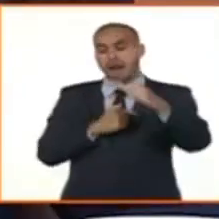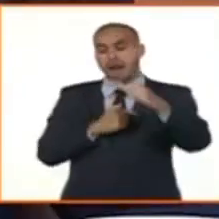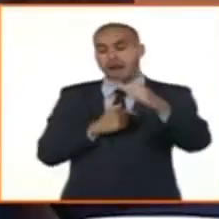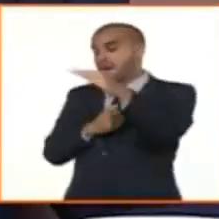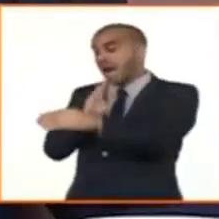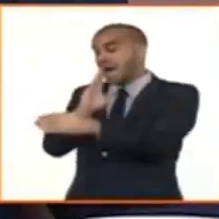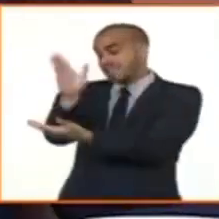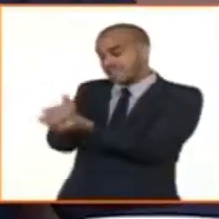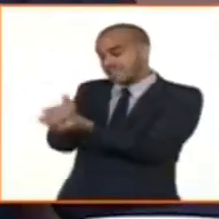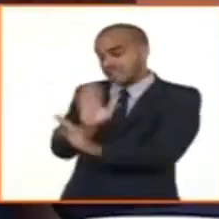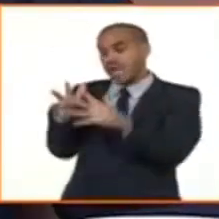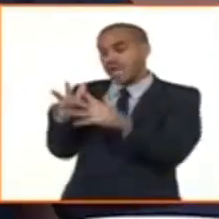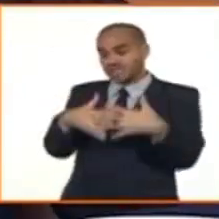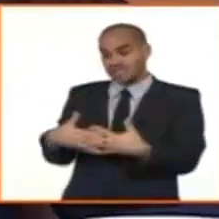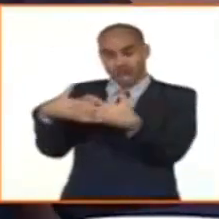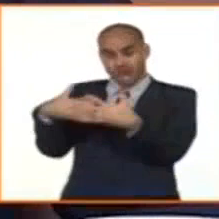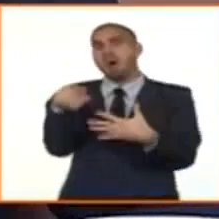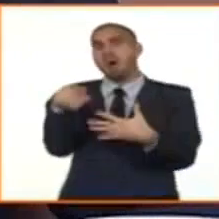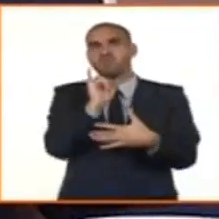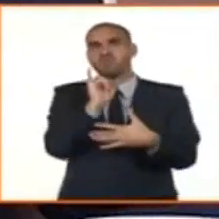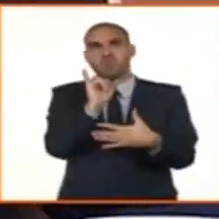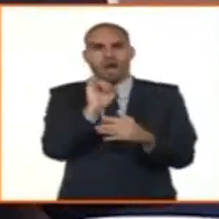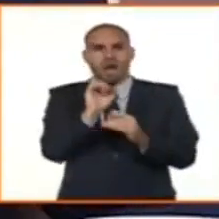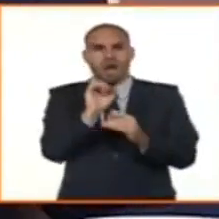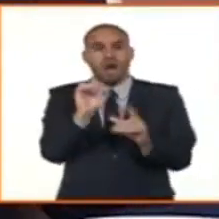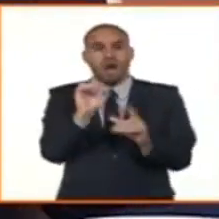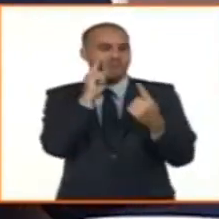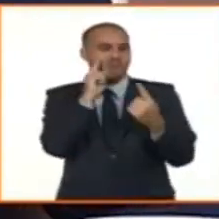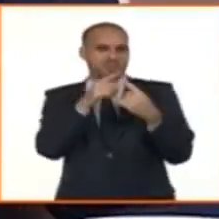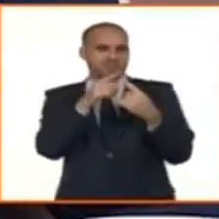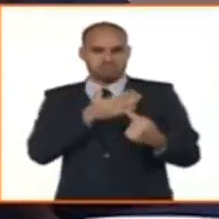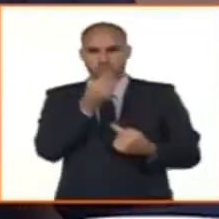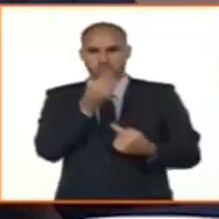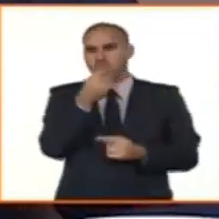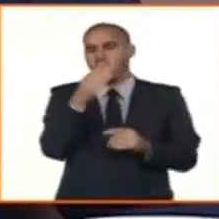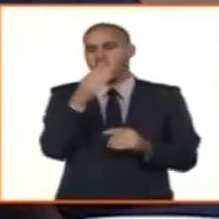de convertirse en un residente permanente en ese